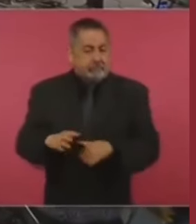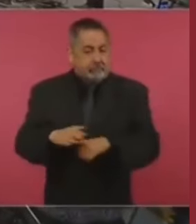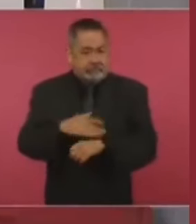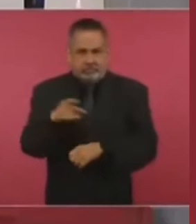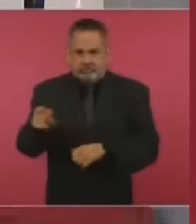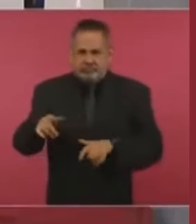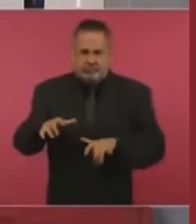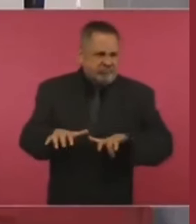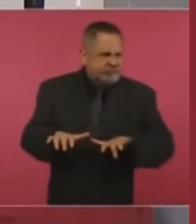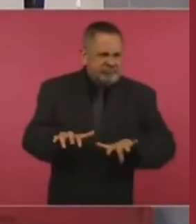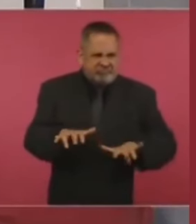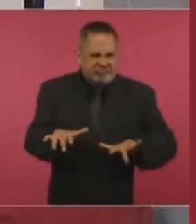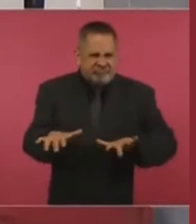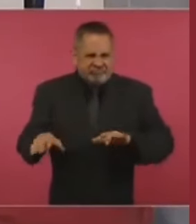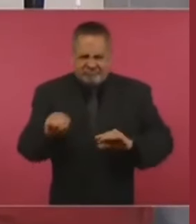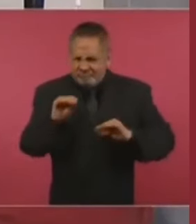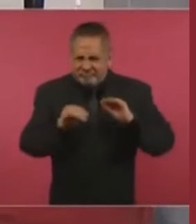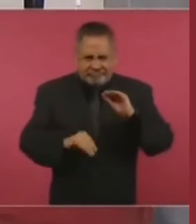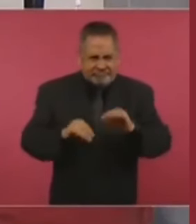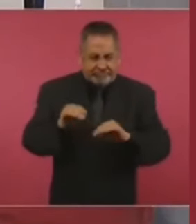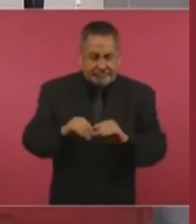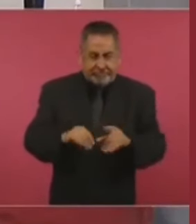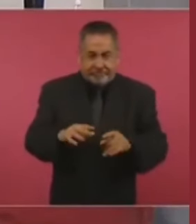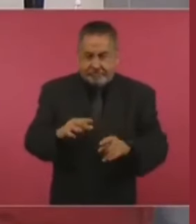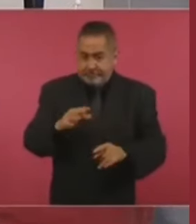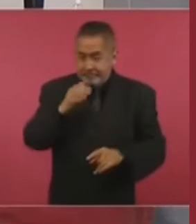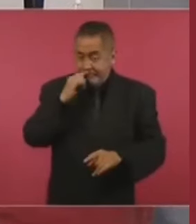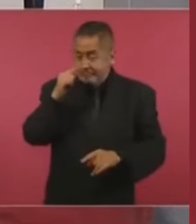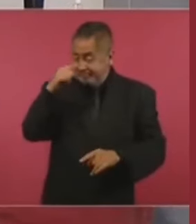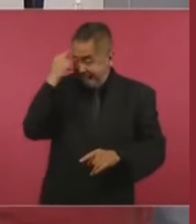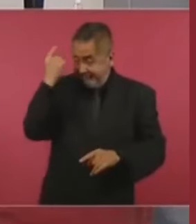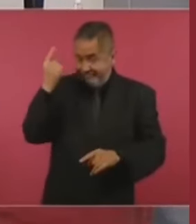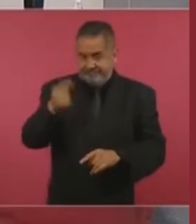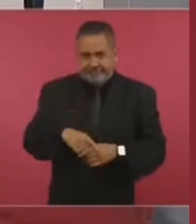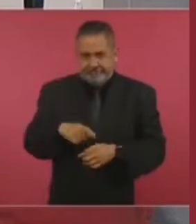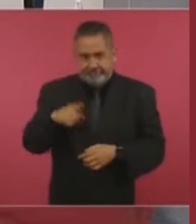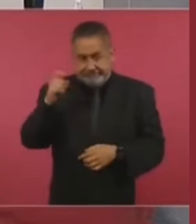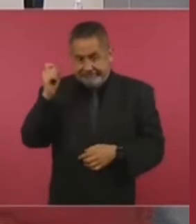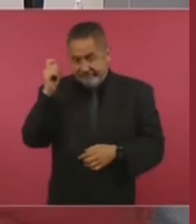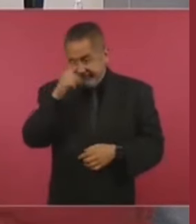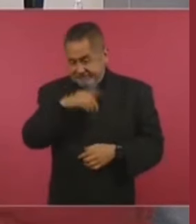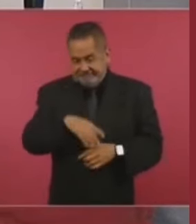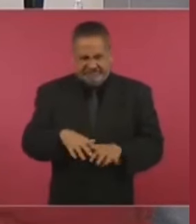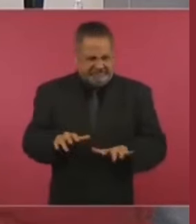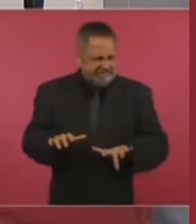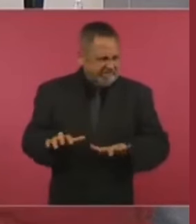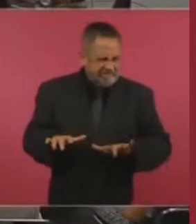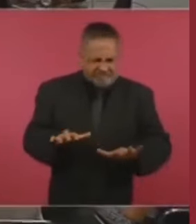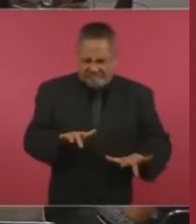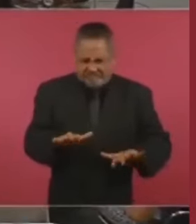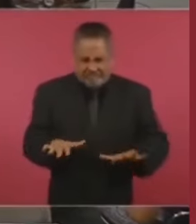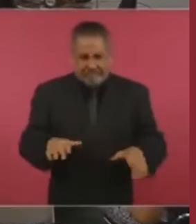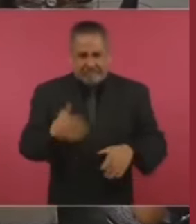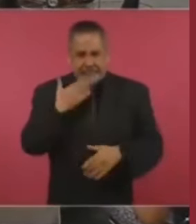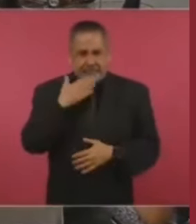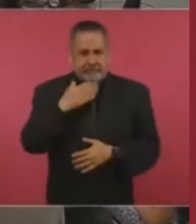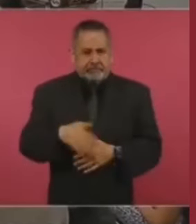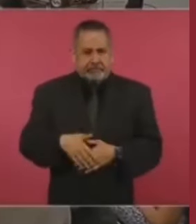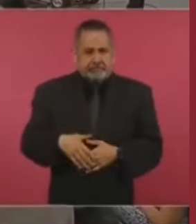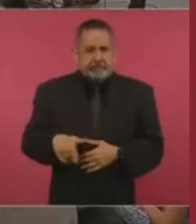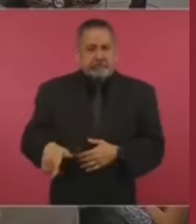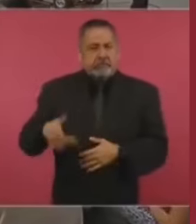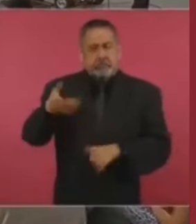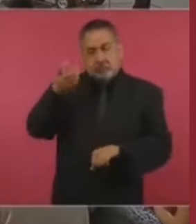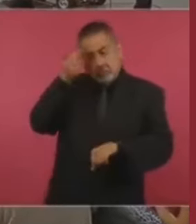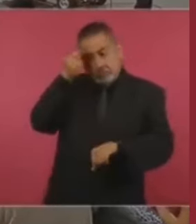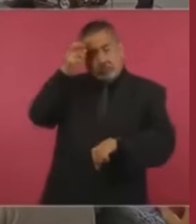de amno refuerza los lazos entre México y Uruguay y demuestra la importancia de la unidad y la solidaridad en momentos difíciles